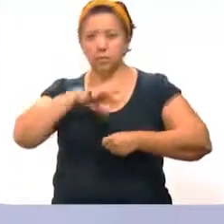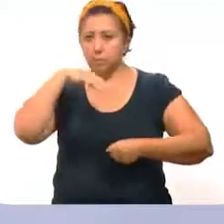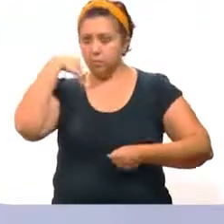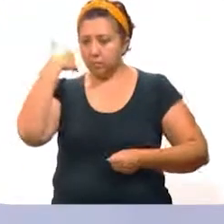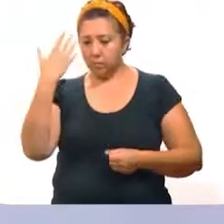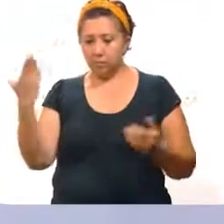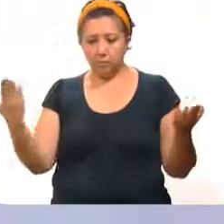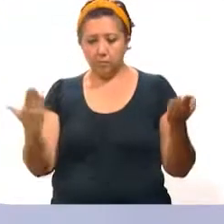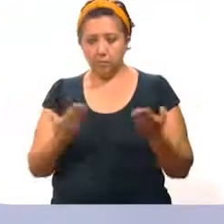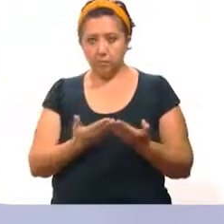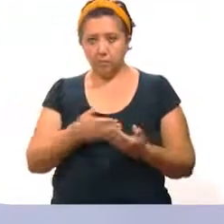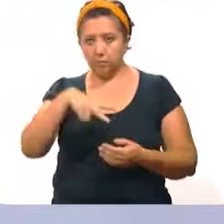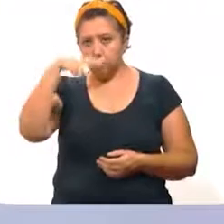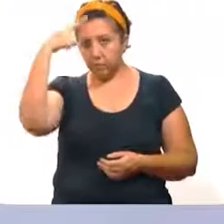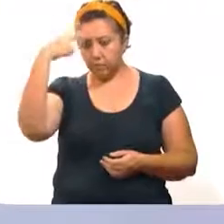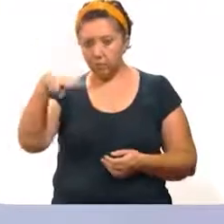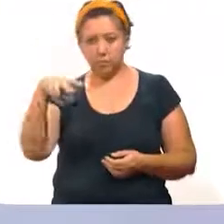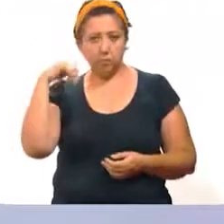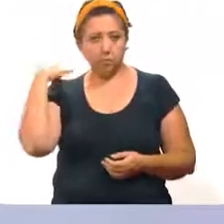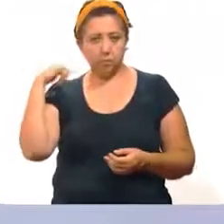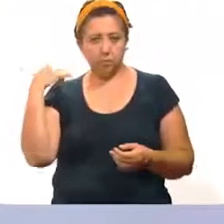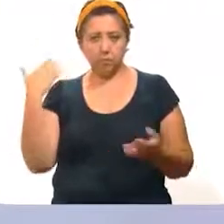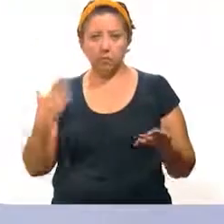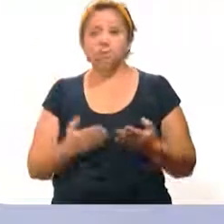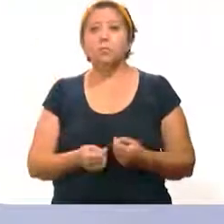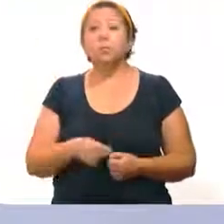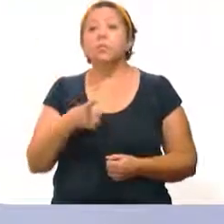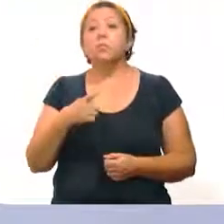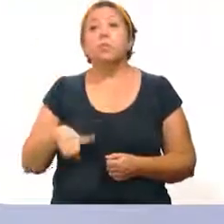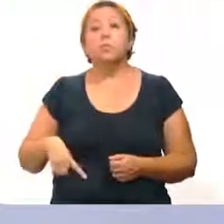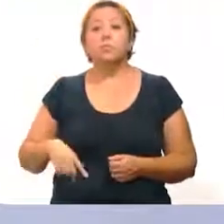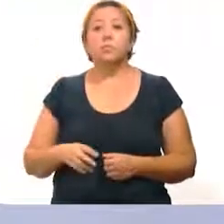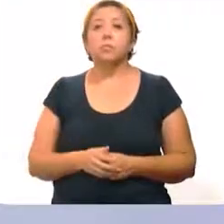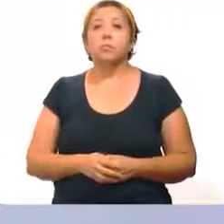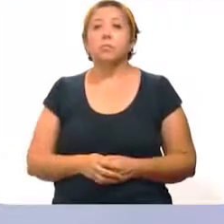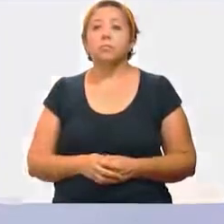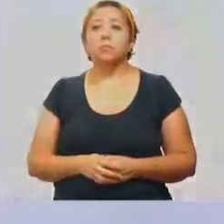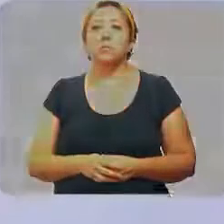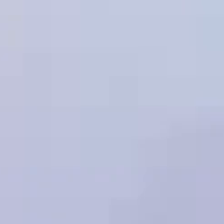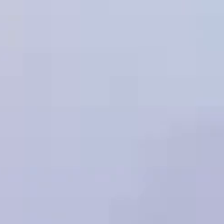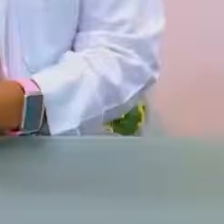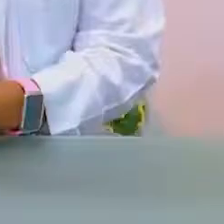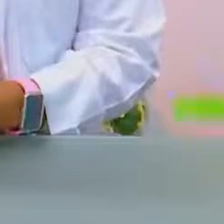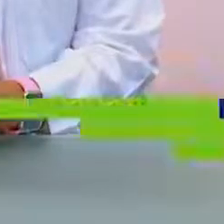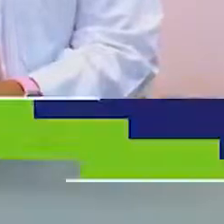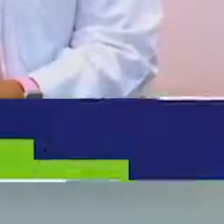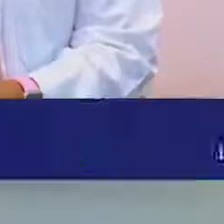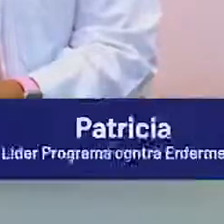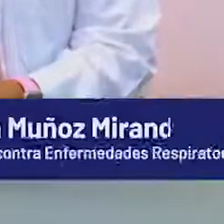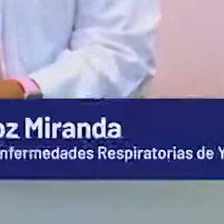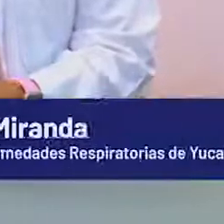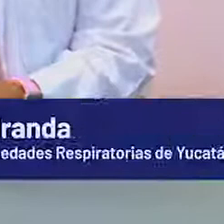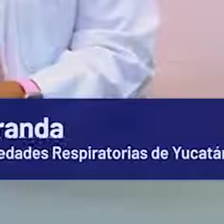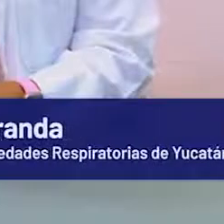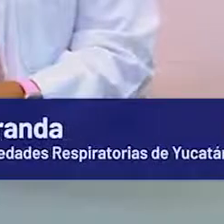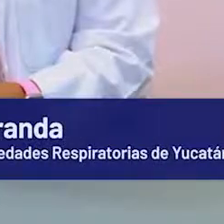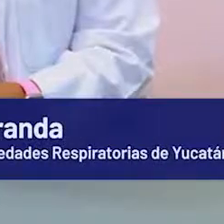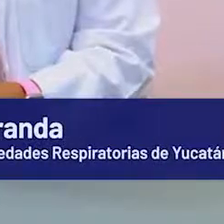finalidad de homologar fechas de presentación con el semáforo quincenal del gobierno federal. Ese es el informe del día de hoy, doctora.